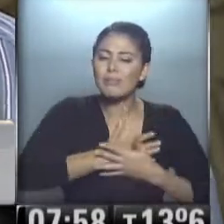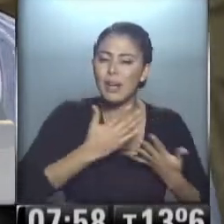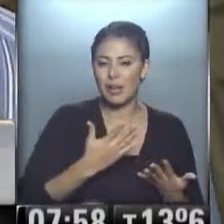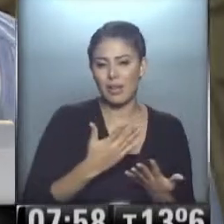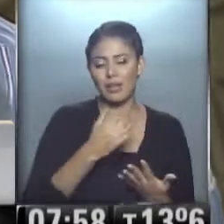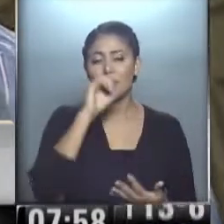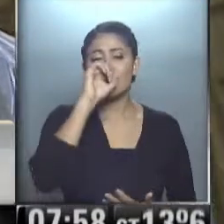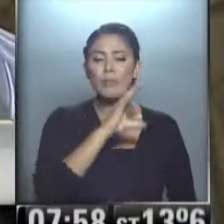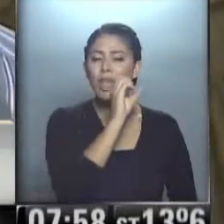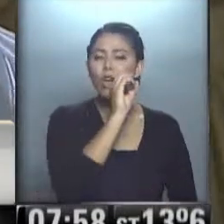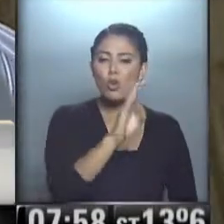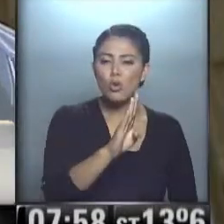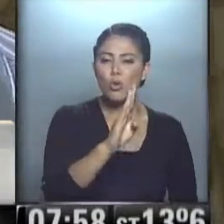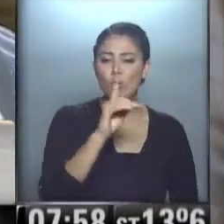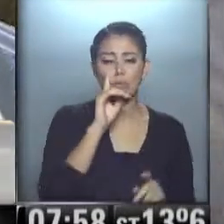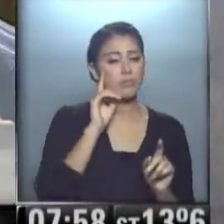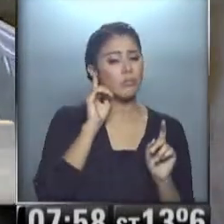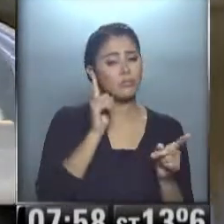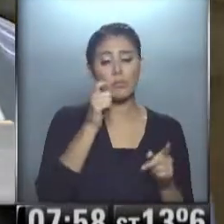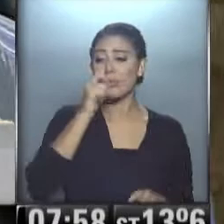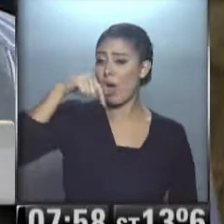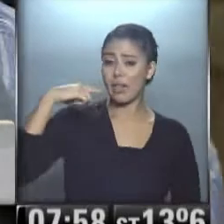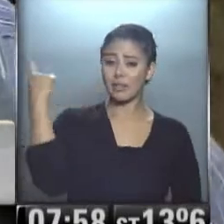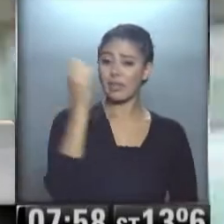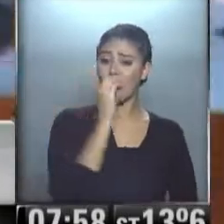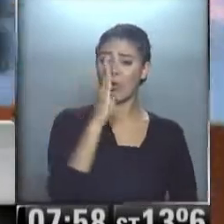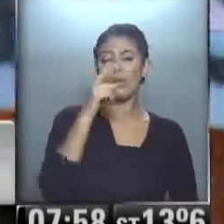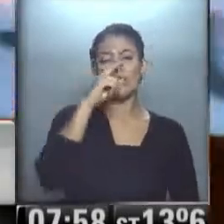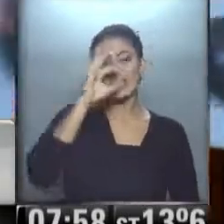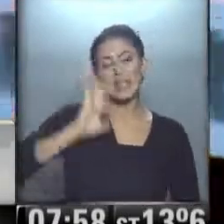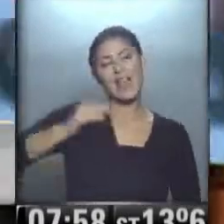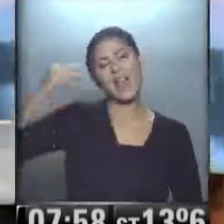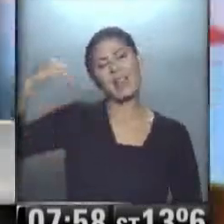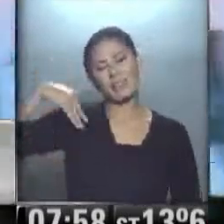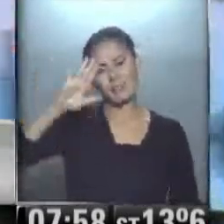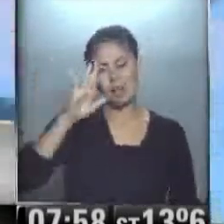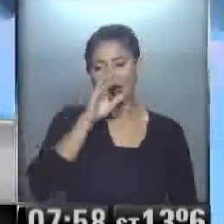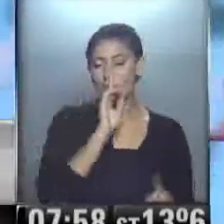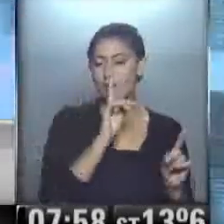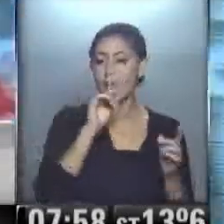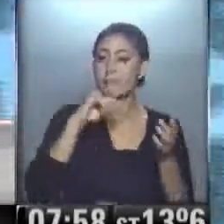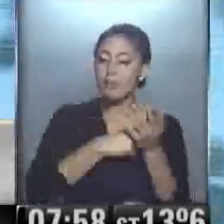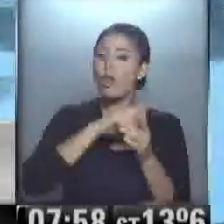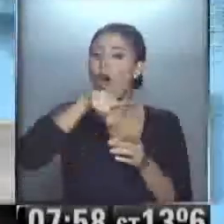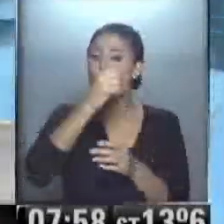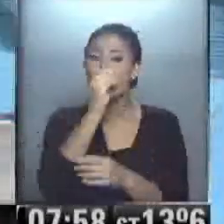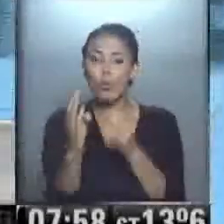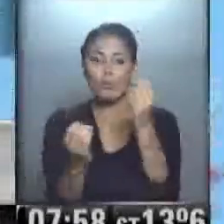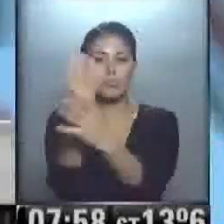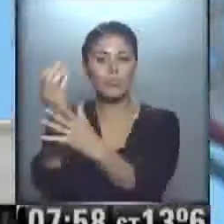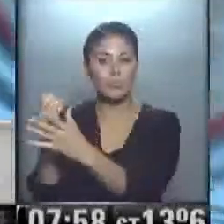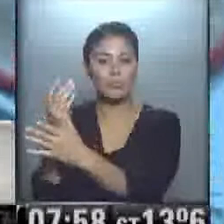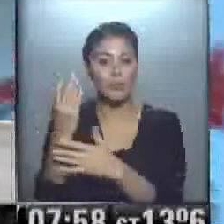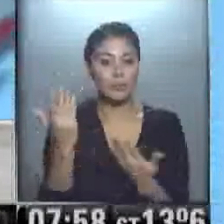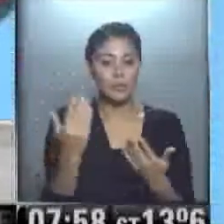no solamente los clubes que ya están, este club que estamos acá, el Portela, tiene más de 70 años de vida, sino que han crecido clubes. Y en ese